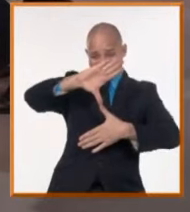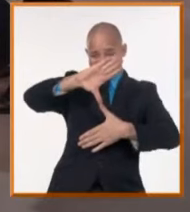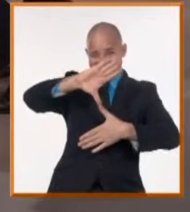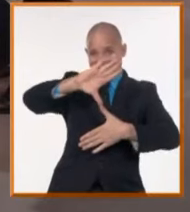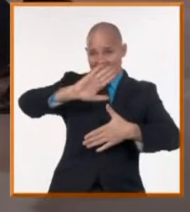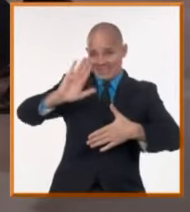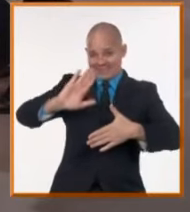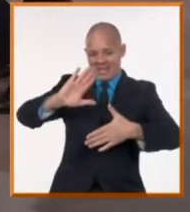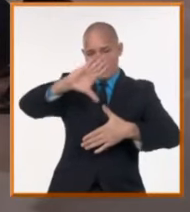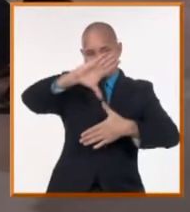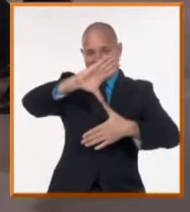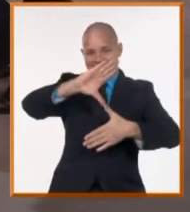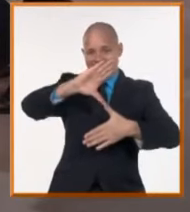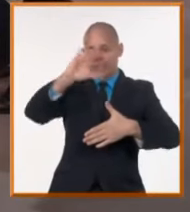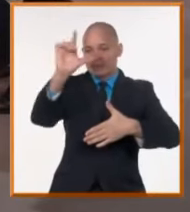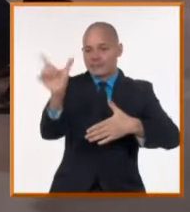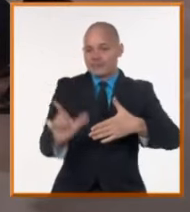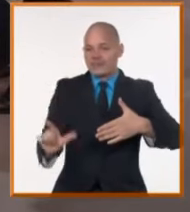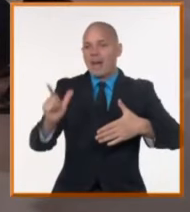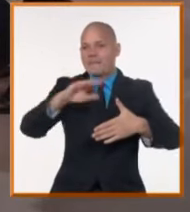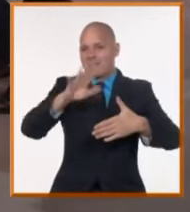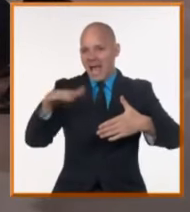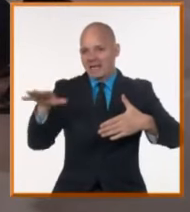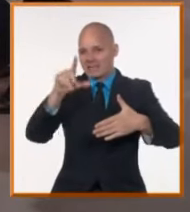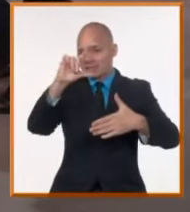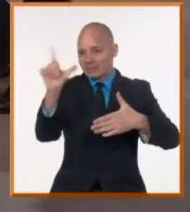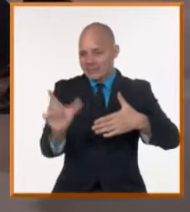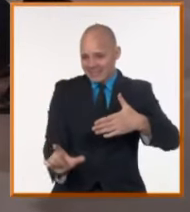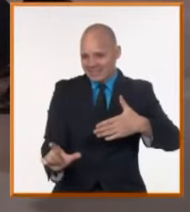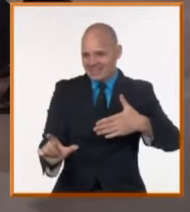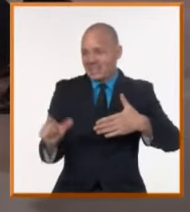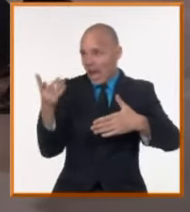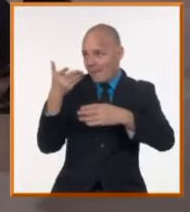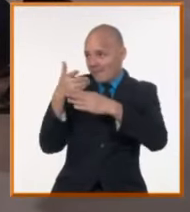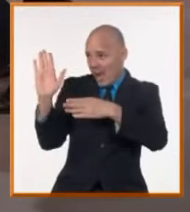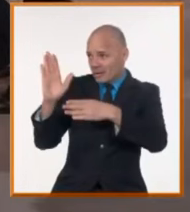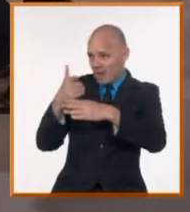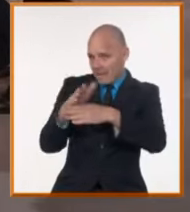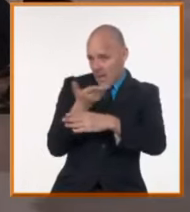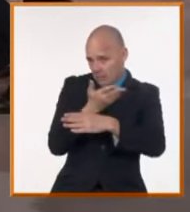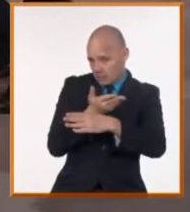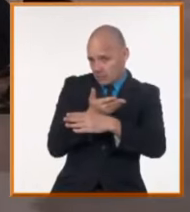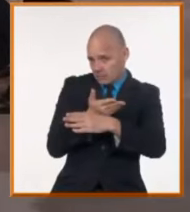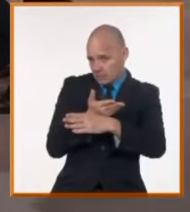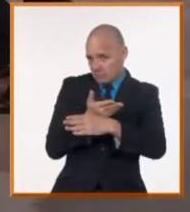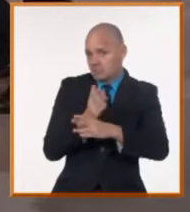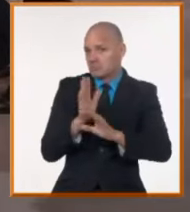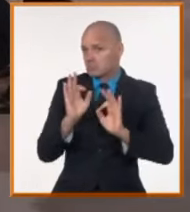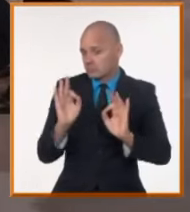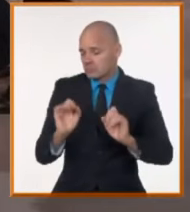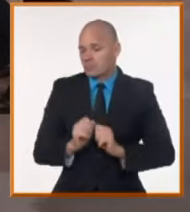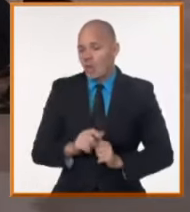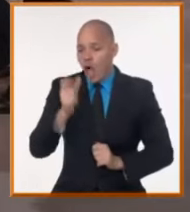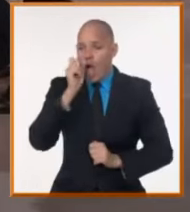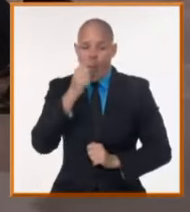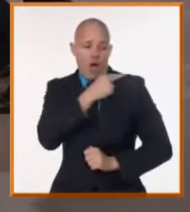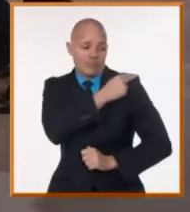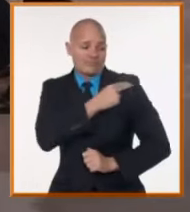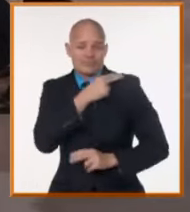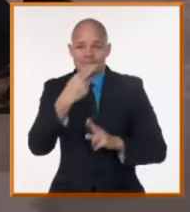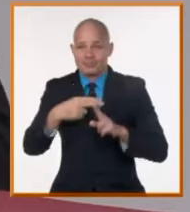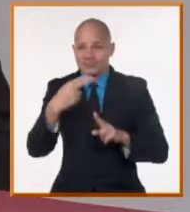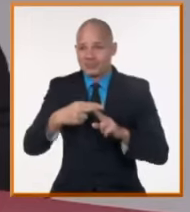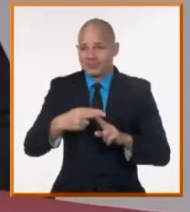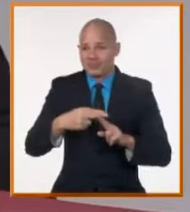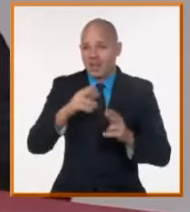El hemisferio occidental es nuestra esfera de influencia, así lo dice incluso Monroe, por razones obvias y que se sabe la gente informada,